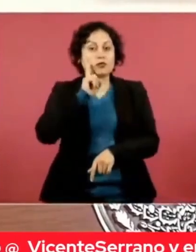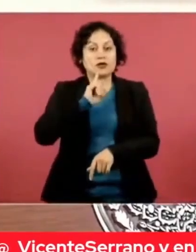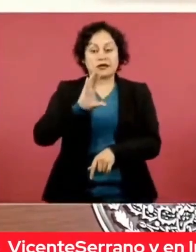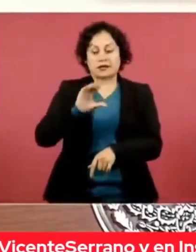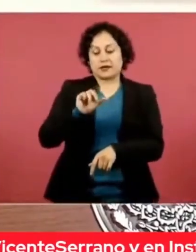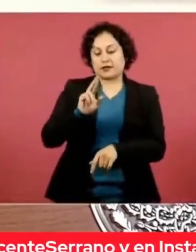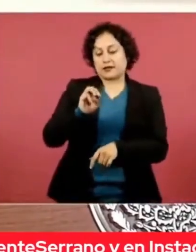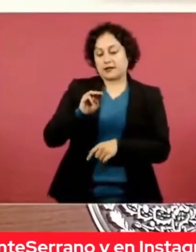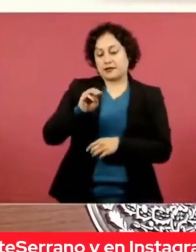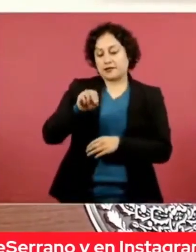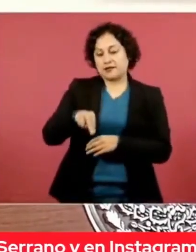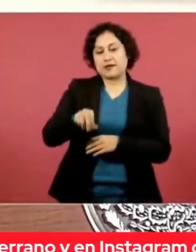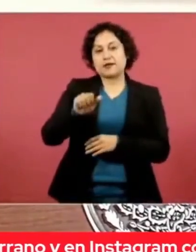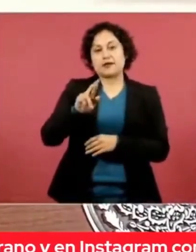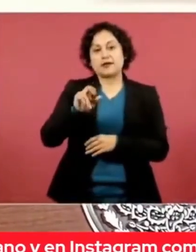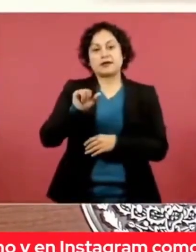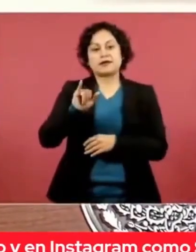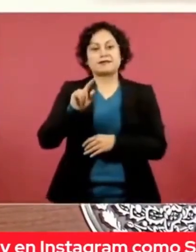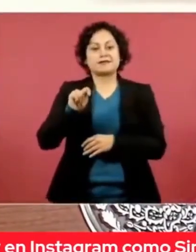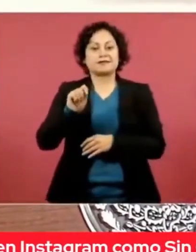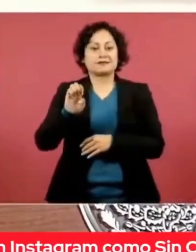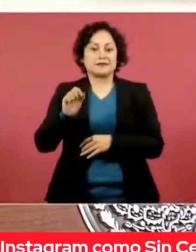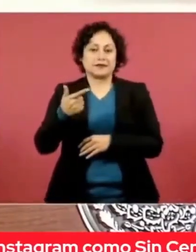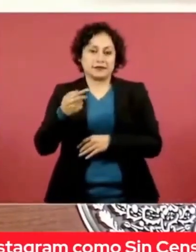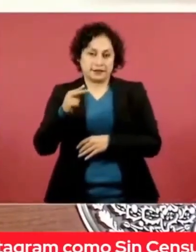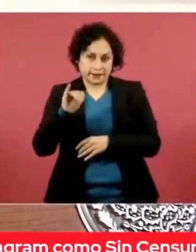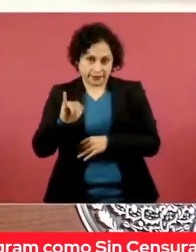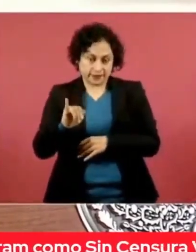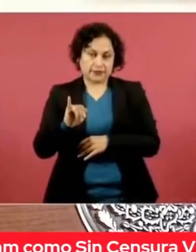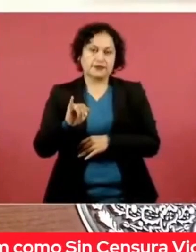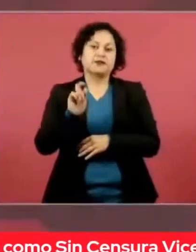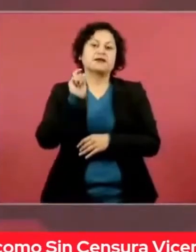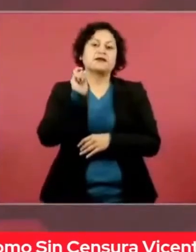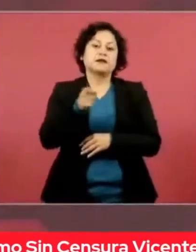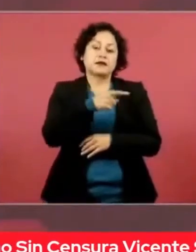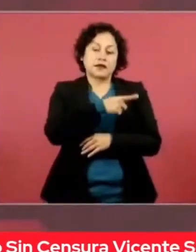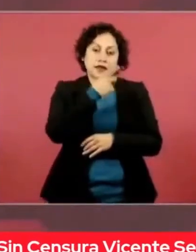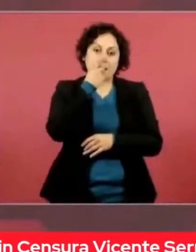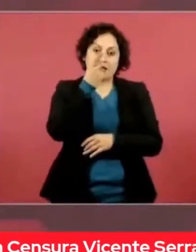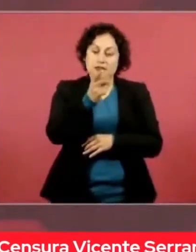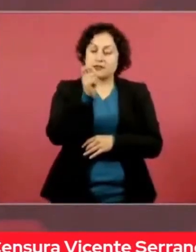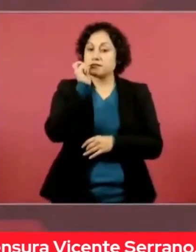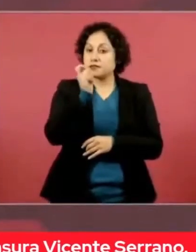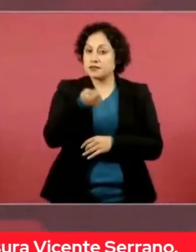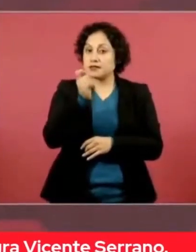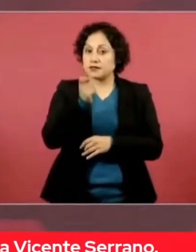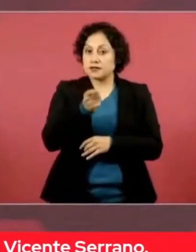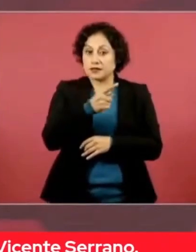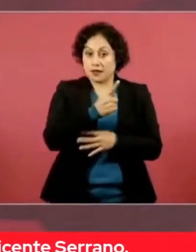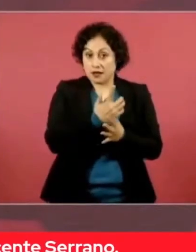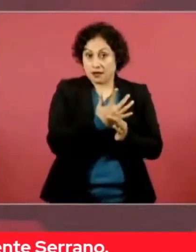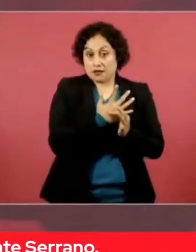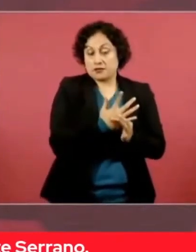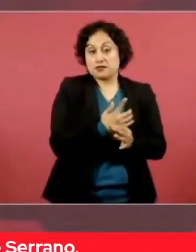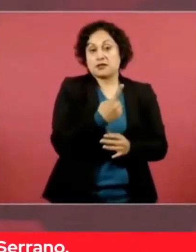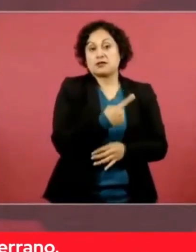llegaban llegaron a decir que habían 126,000